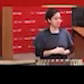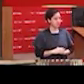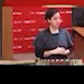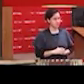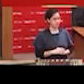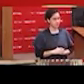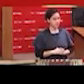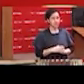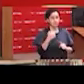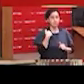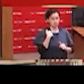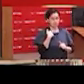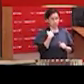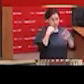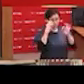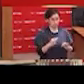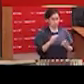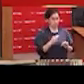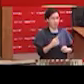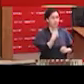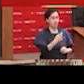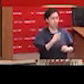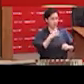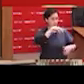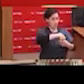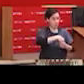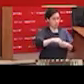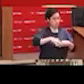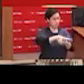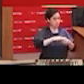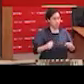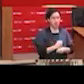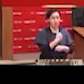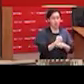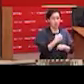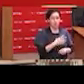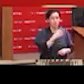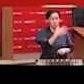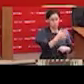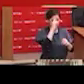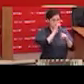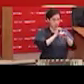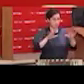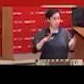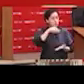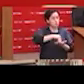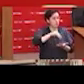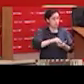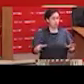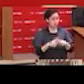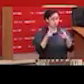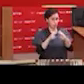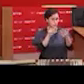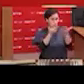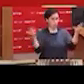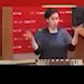difícil porque la sociedad muchas veces Pone pone trabas a la hora de